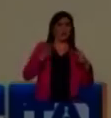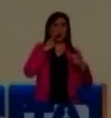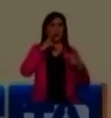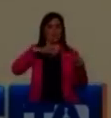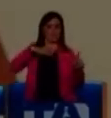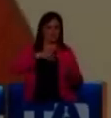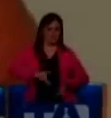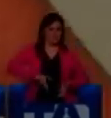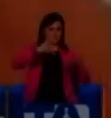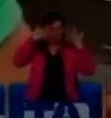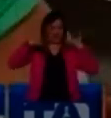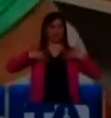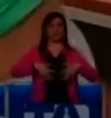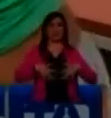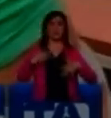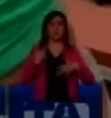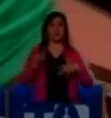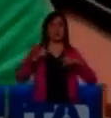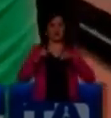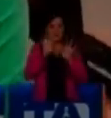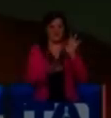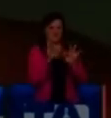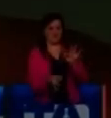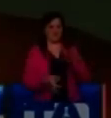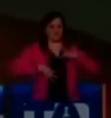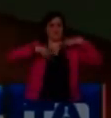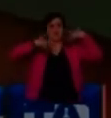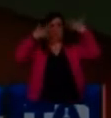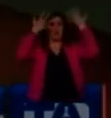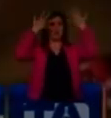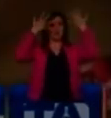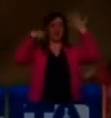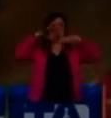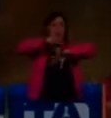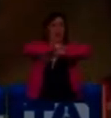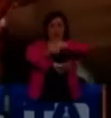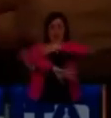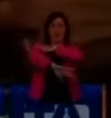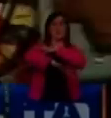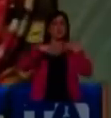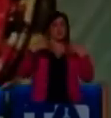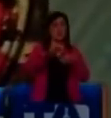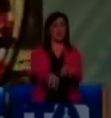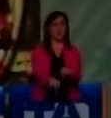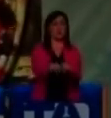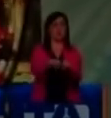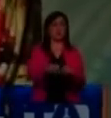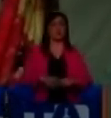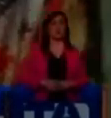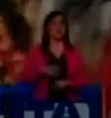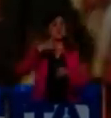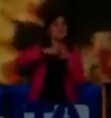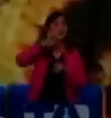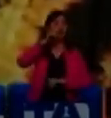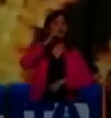ataca con ácido y, no contento con eso, le prende fuego. El rostro y sus extremidades quedaron severamente dañadas. Hasta junio